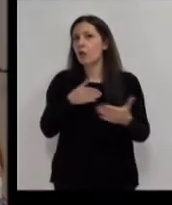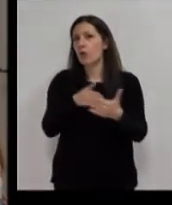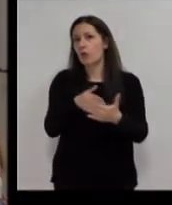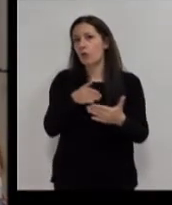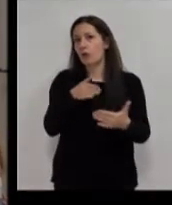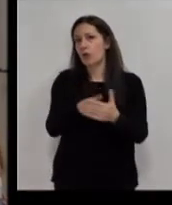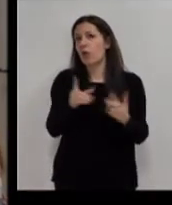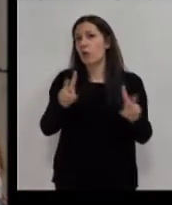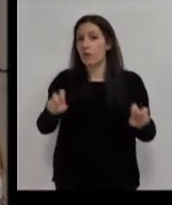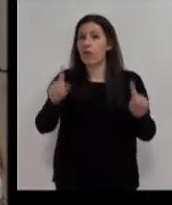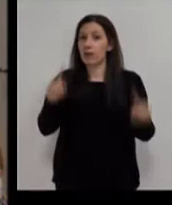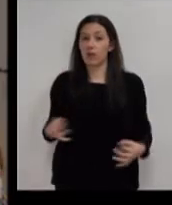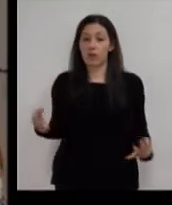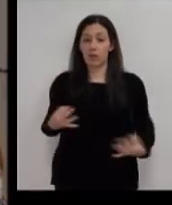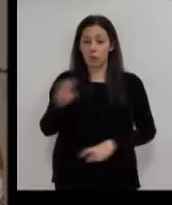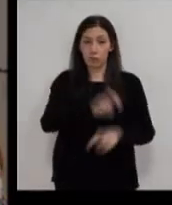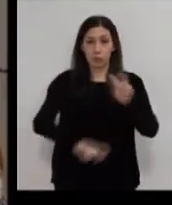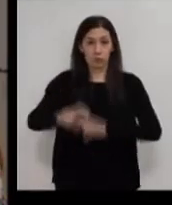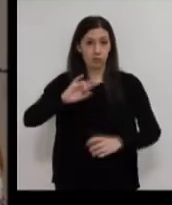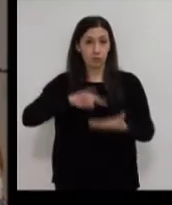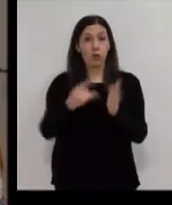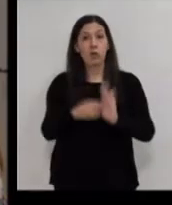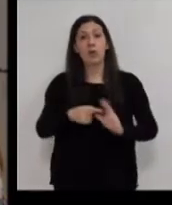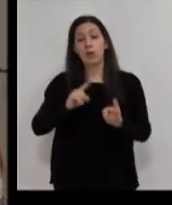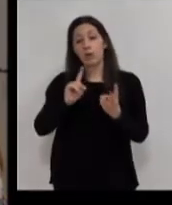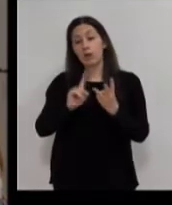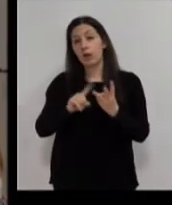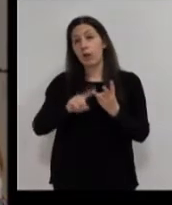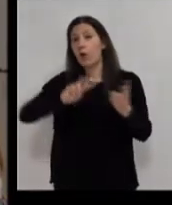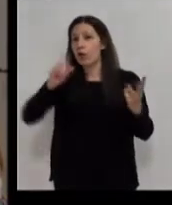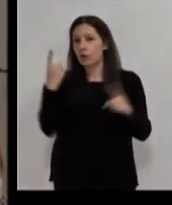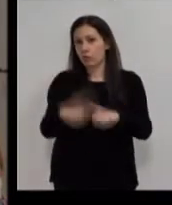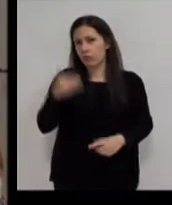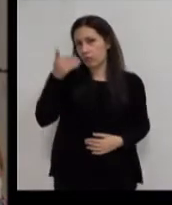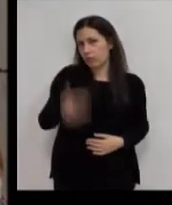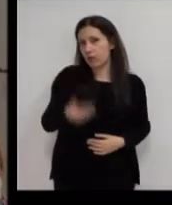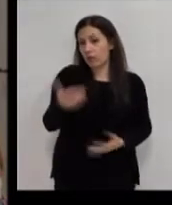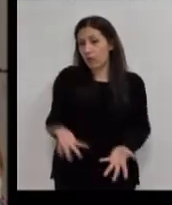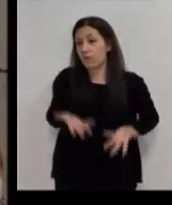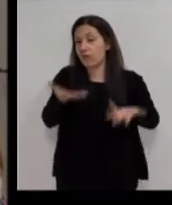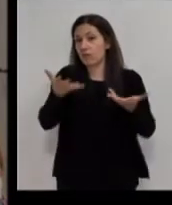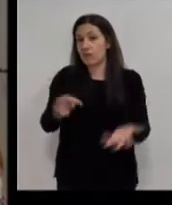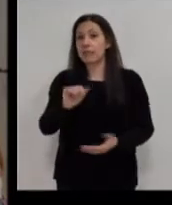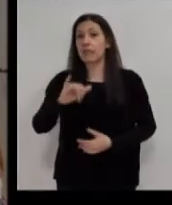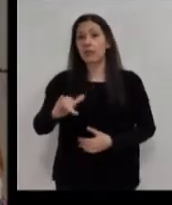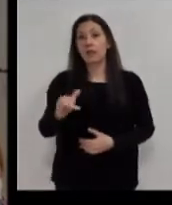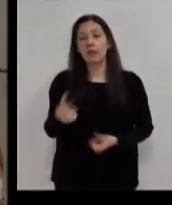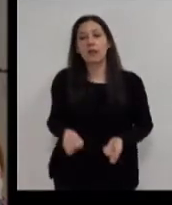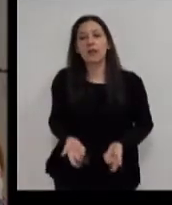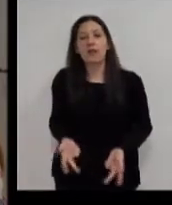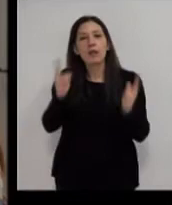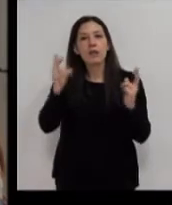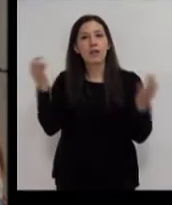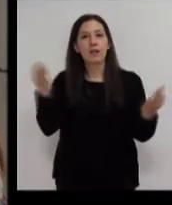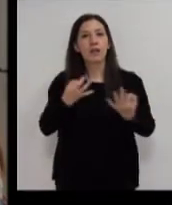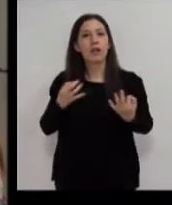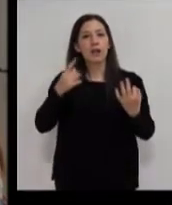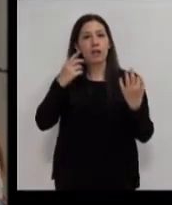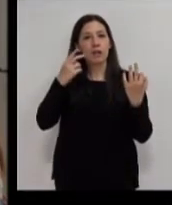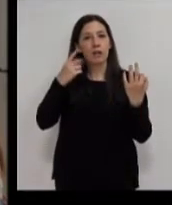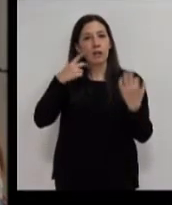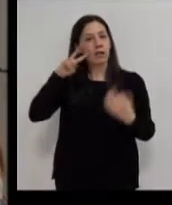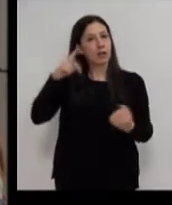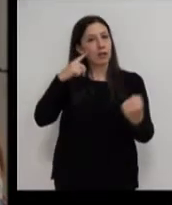para otros son nuevas barreras que hay que ir solventando. Y otra cosa importantísima que me parece que ofrecen las TIC es que te dan